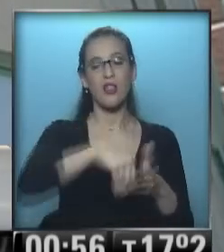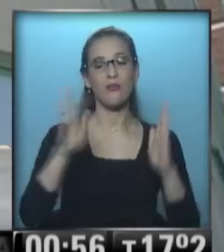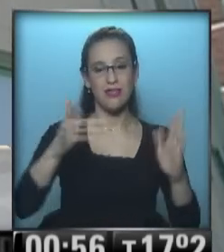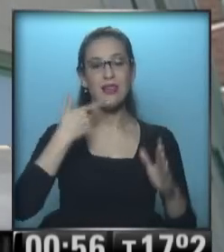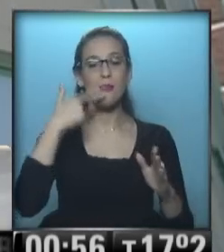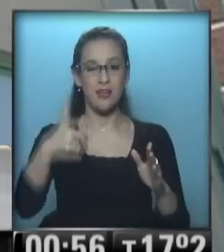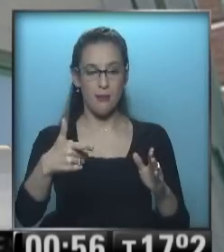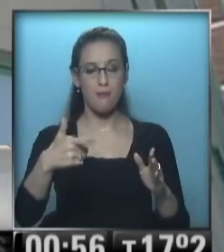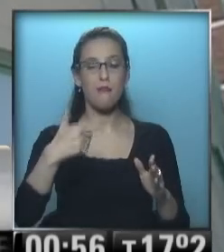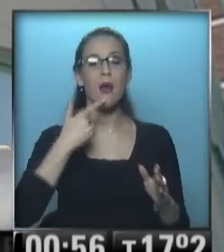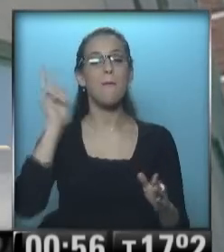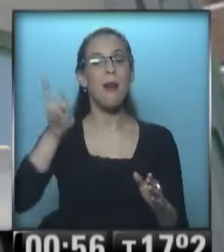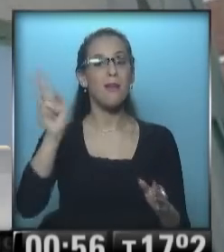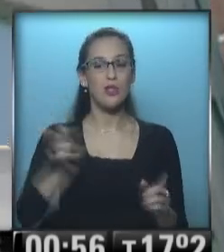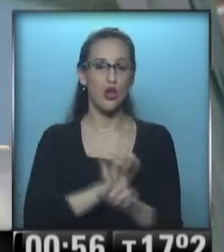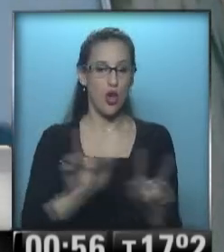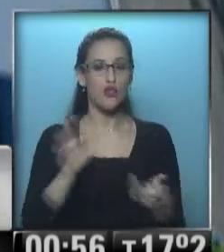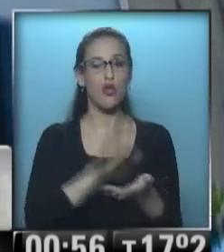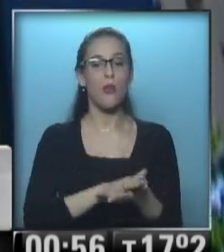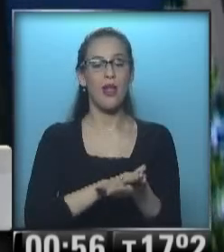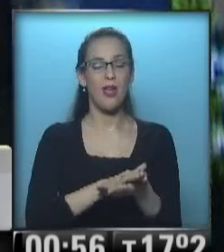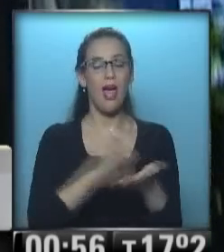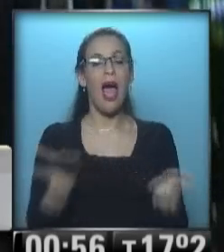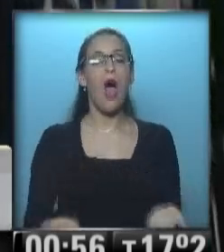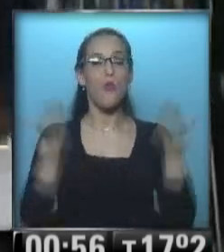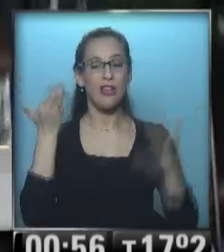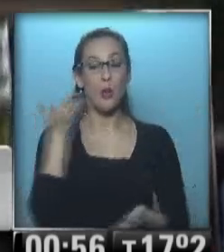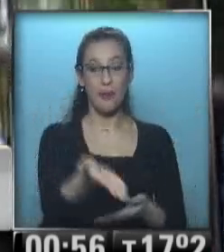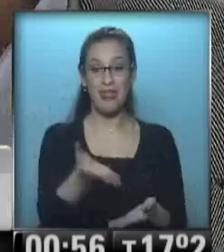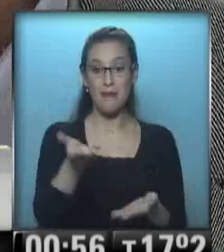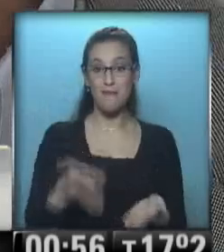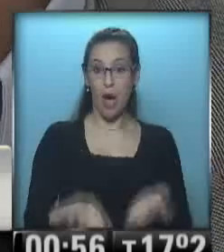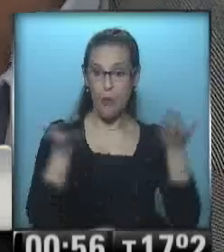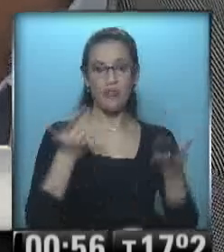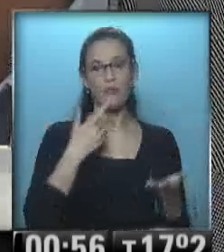no les autorizaron el aumento de los planes que habían solicitado.